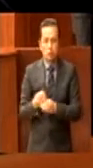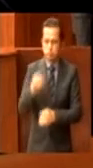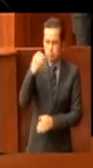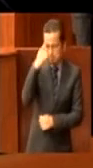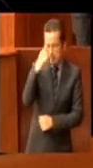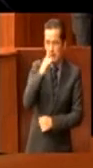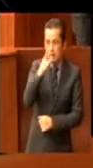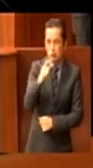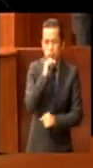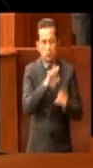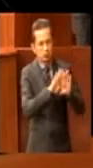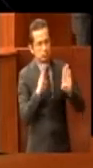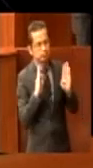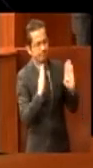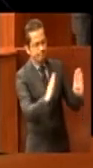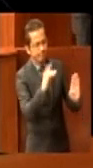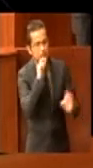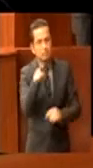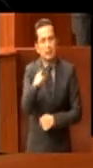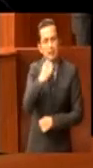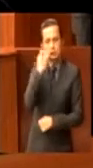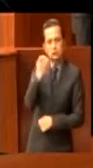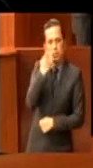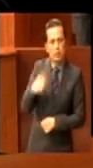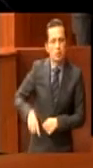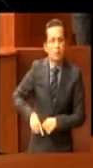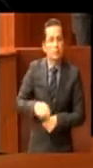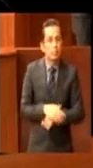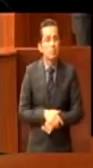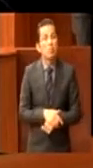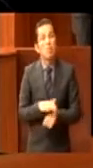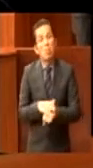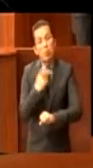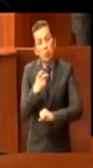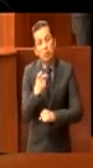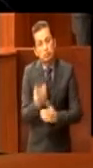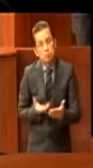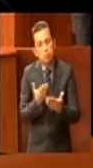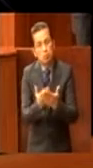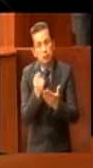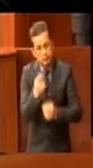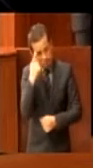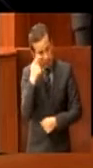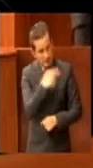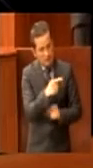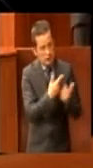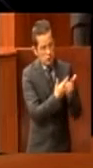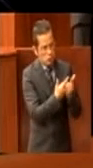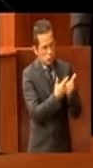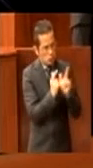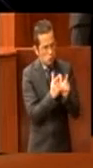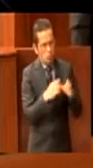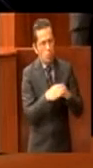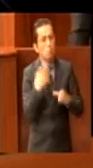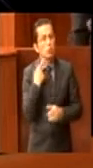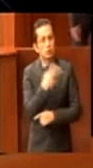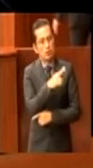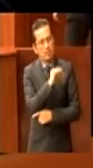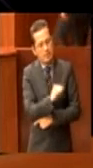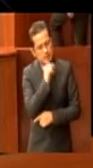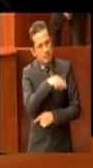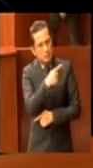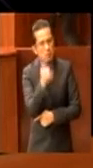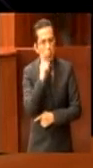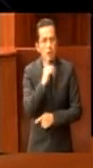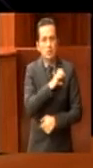de una escuela pública en consecuencia se proponen poner a carla jimena morel islas y al partido revolucionario institucional la sanción